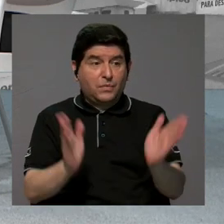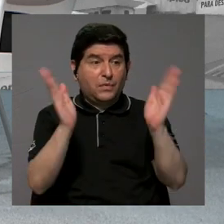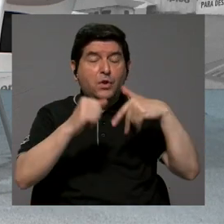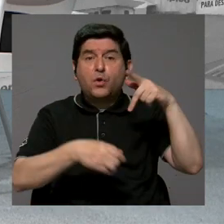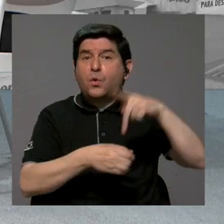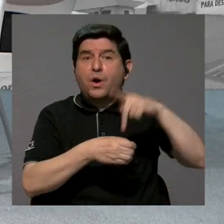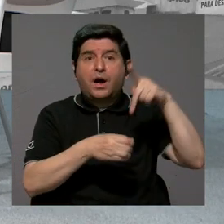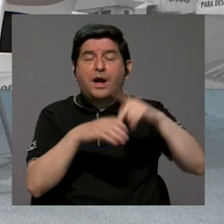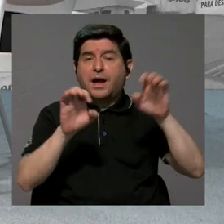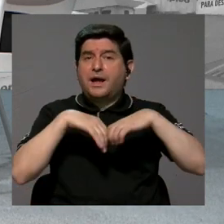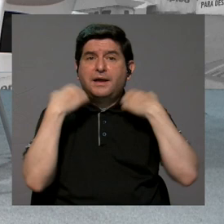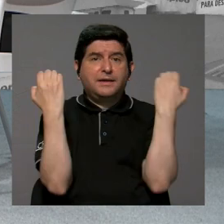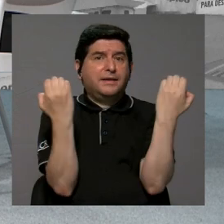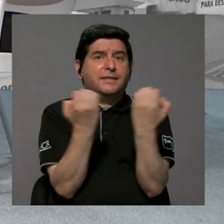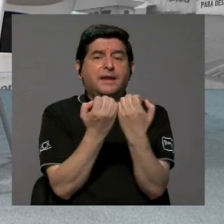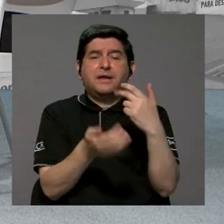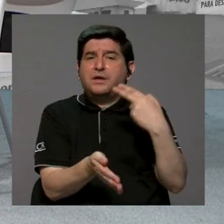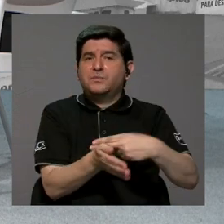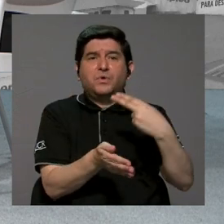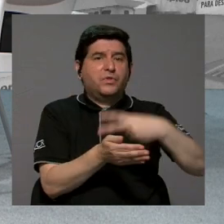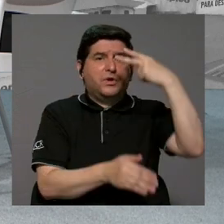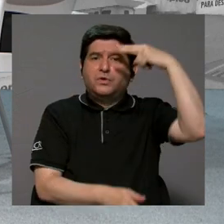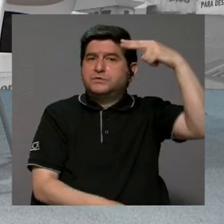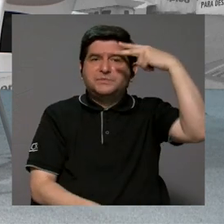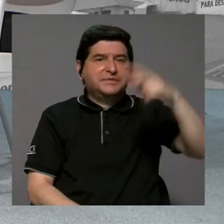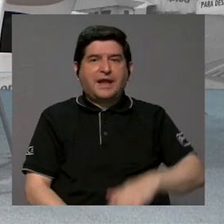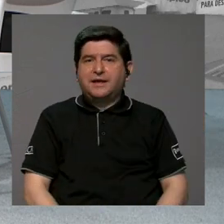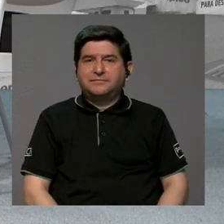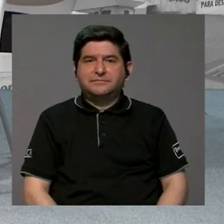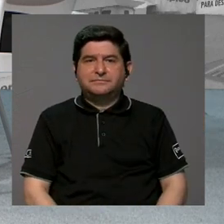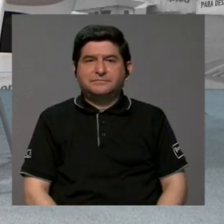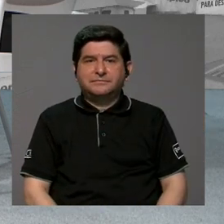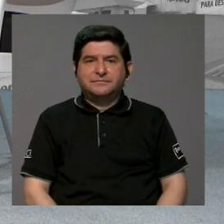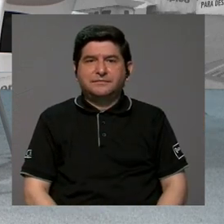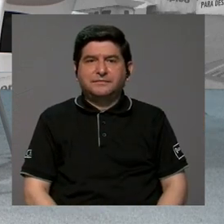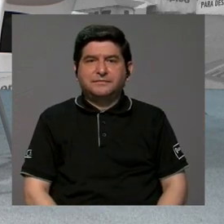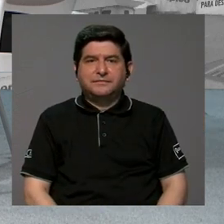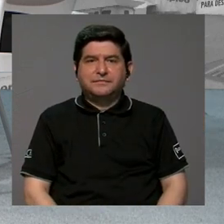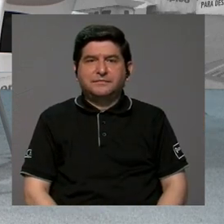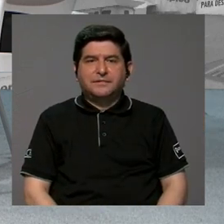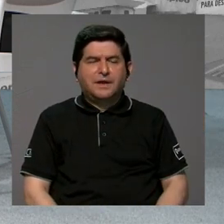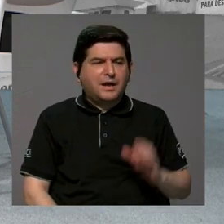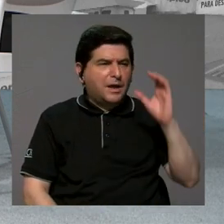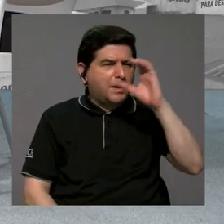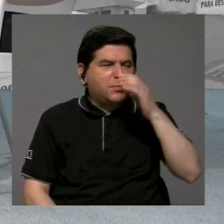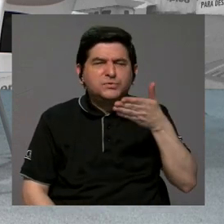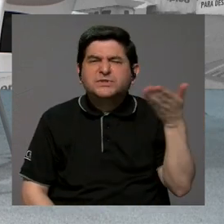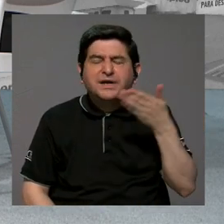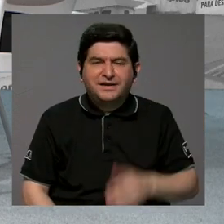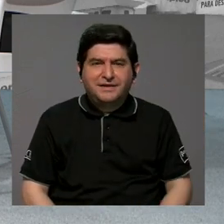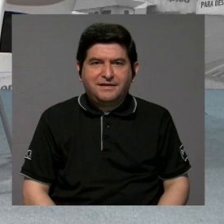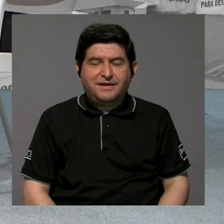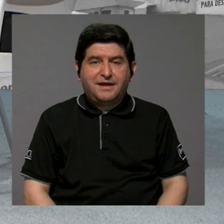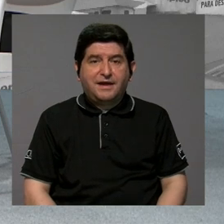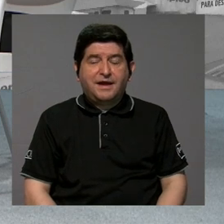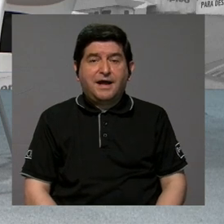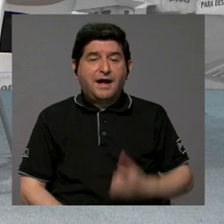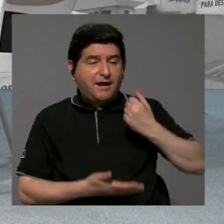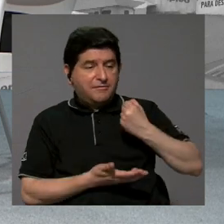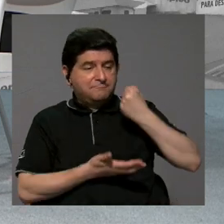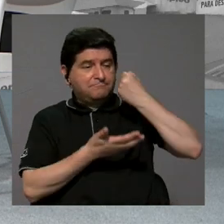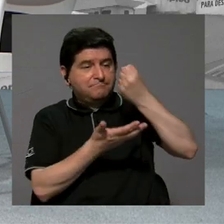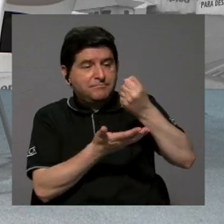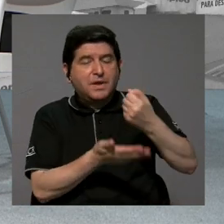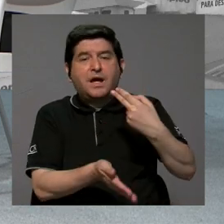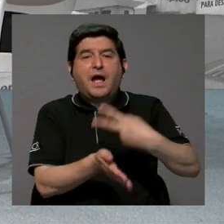hay participación del equipo del Hospital México. Encuentra que lo que se está buscando es dotar de recursos